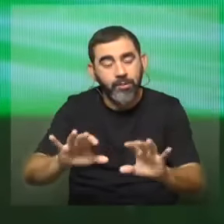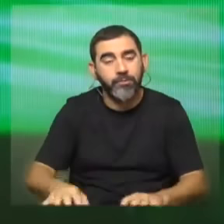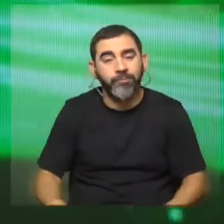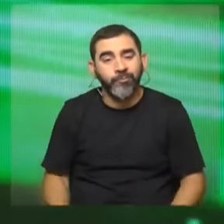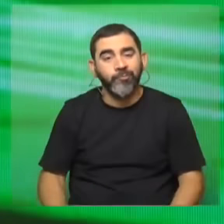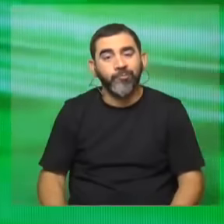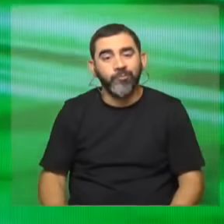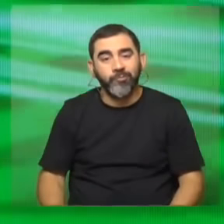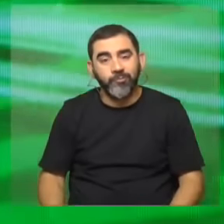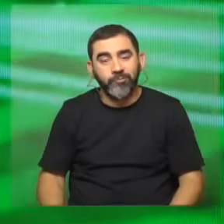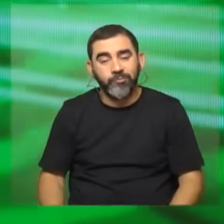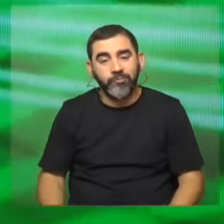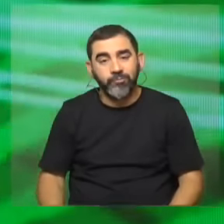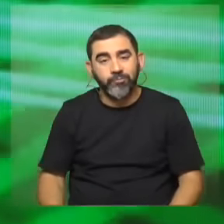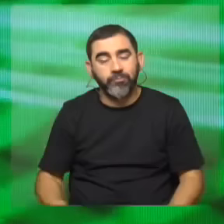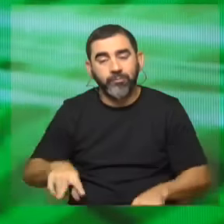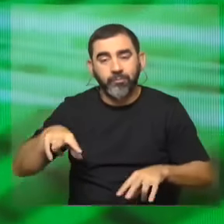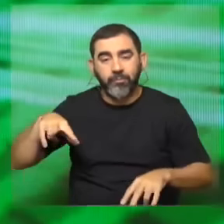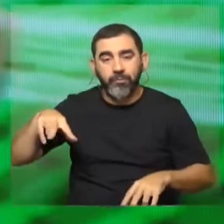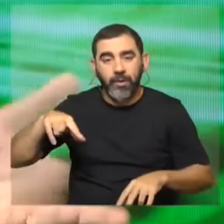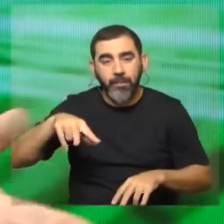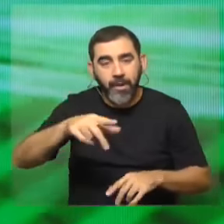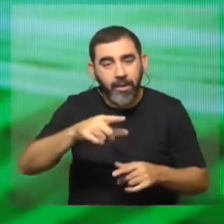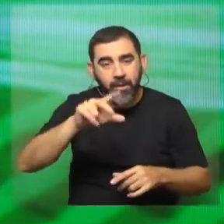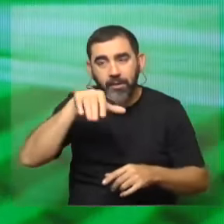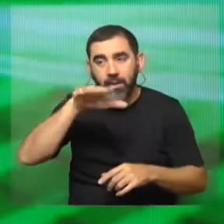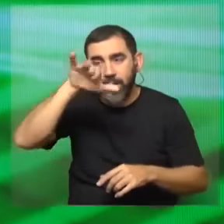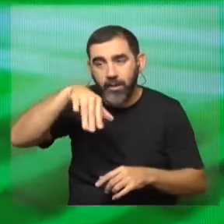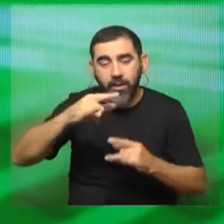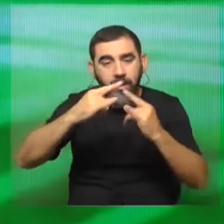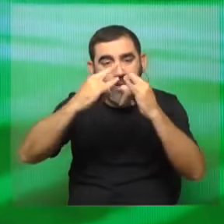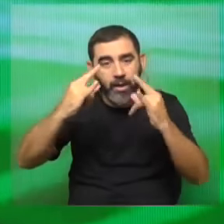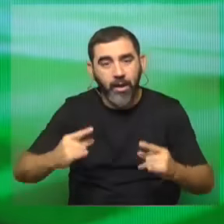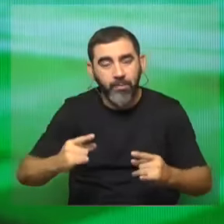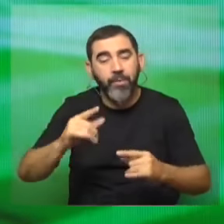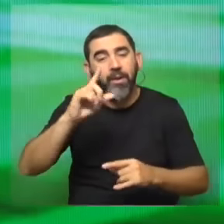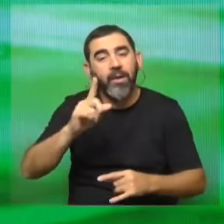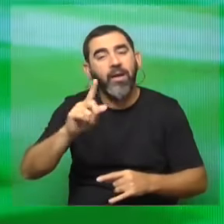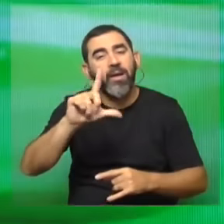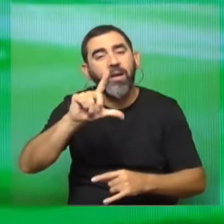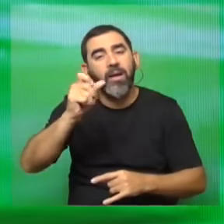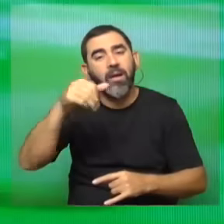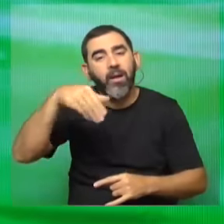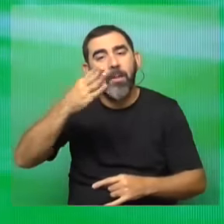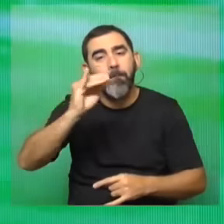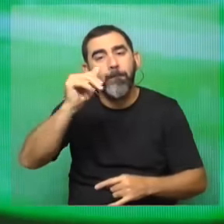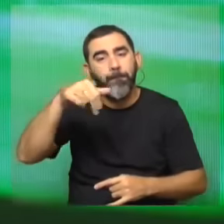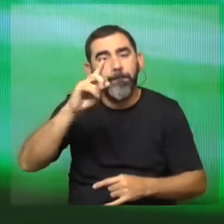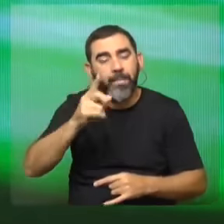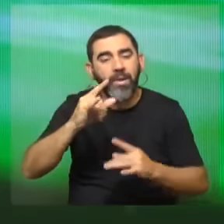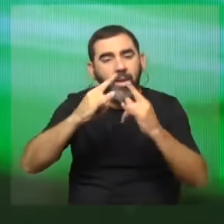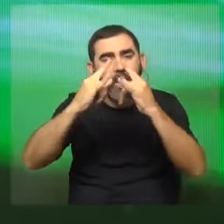naturaleza el tring el camping los glamping ahora que son los